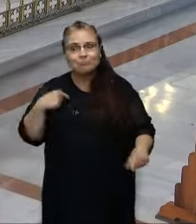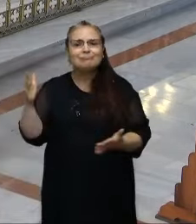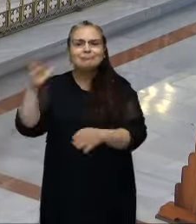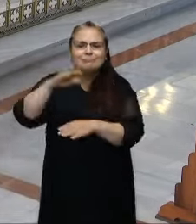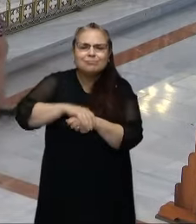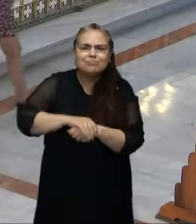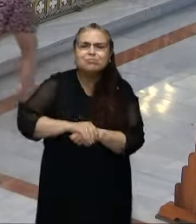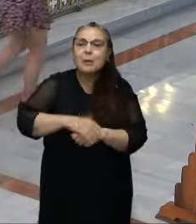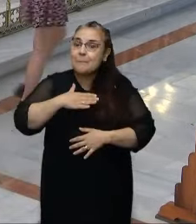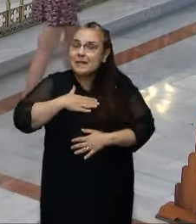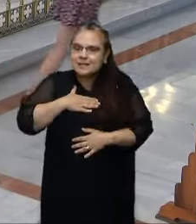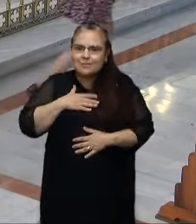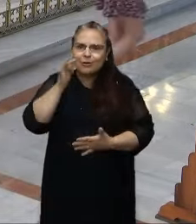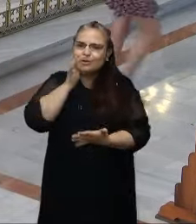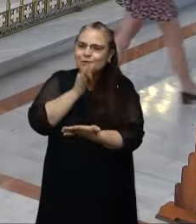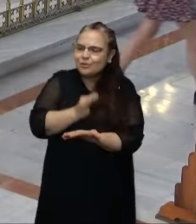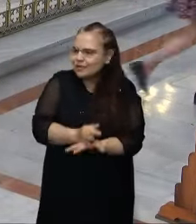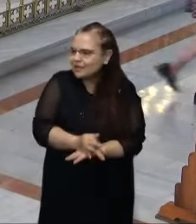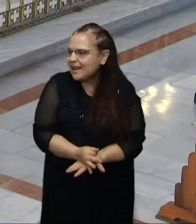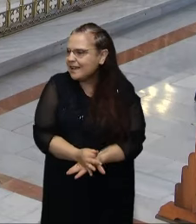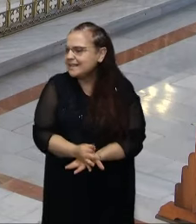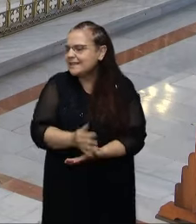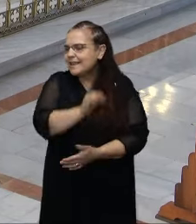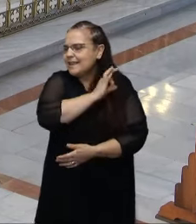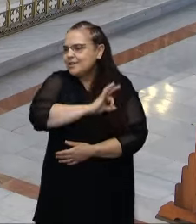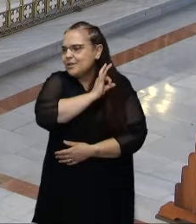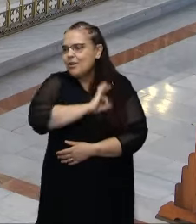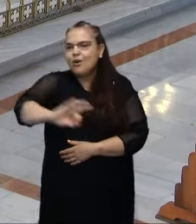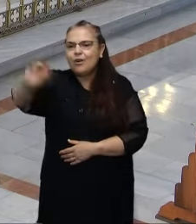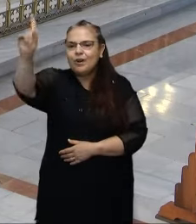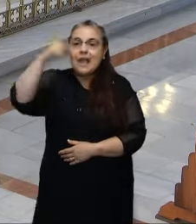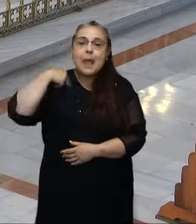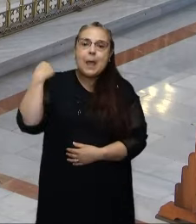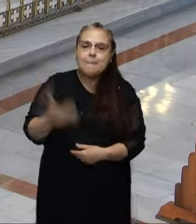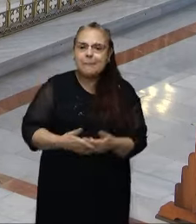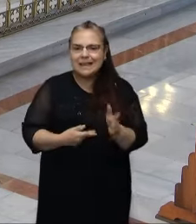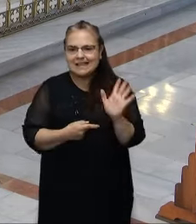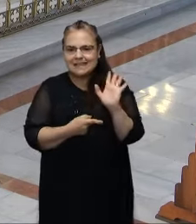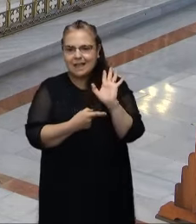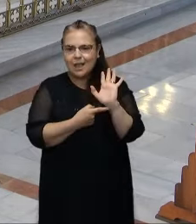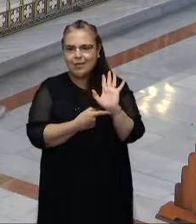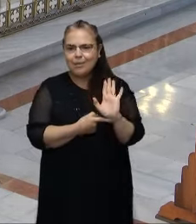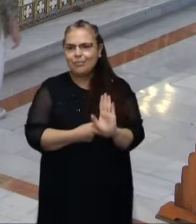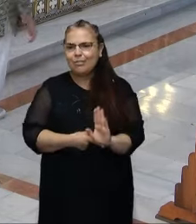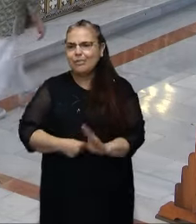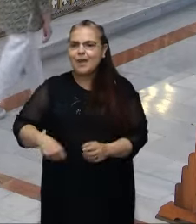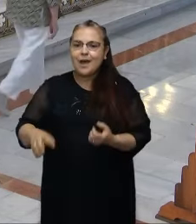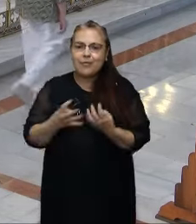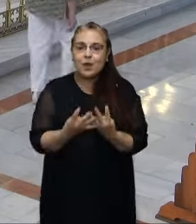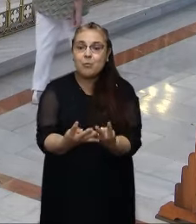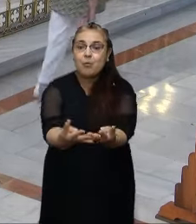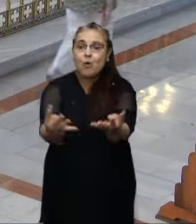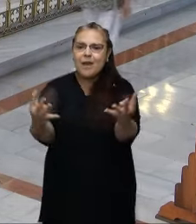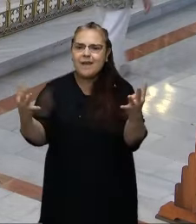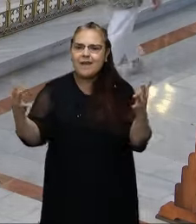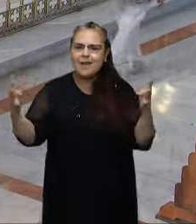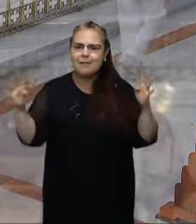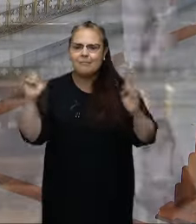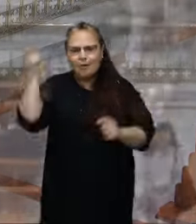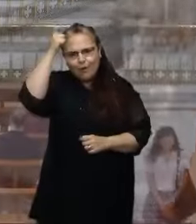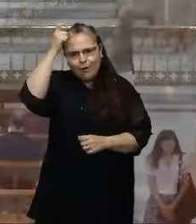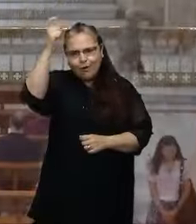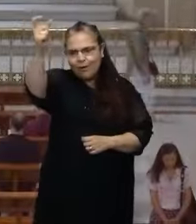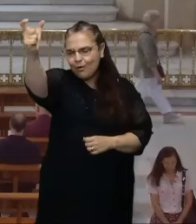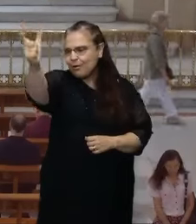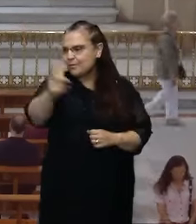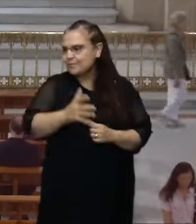Cumpliré mis votos al Señor en presencia del